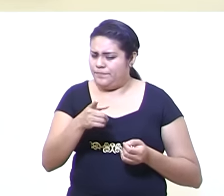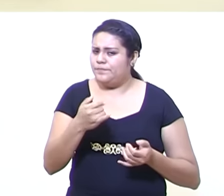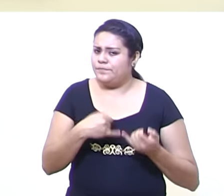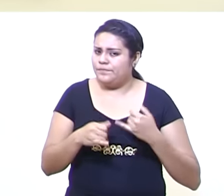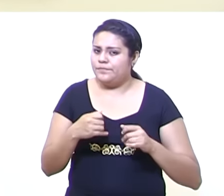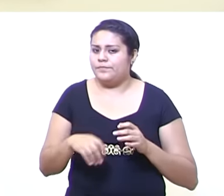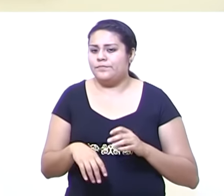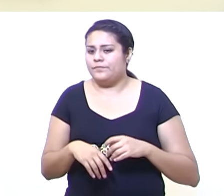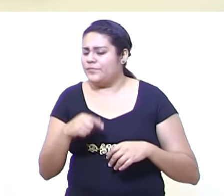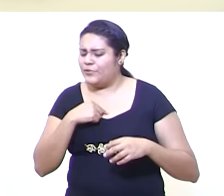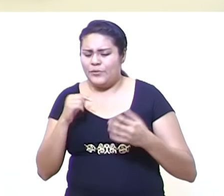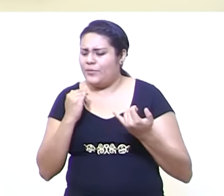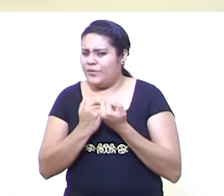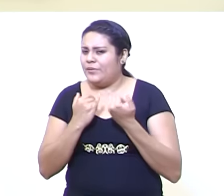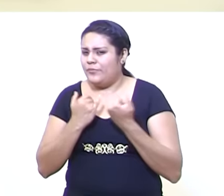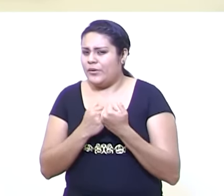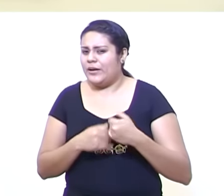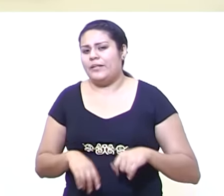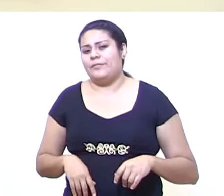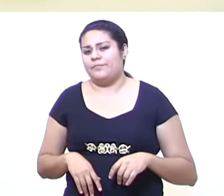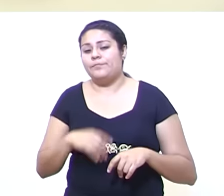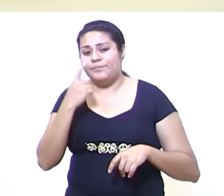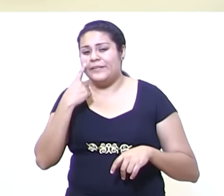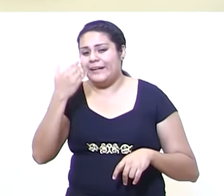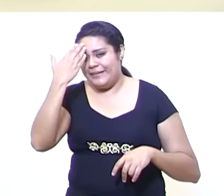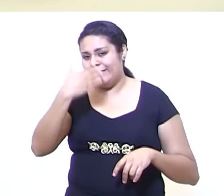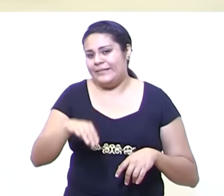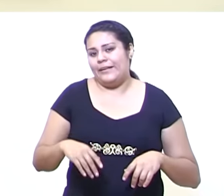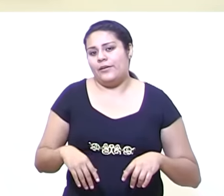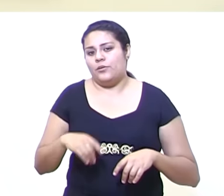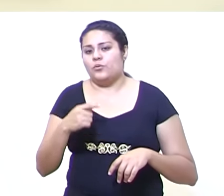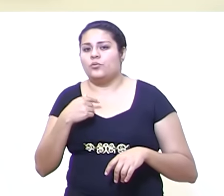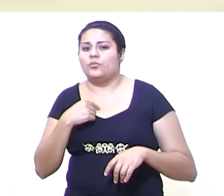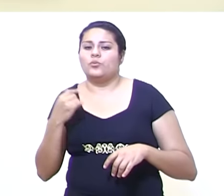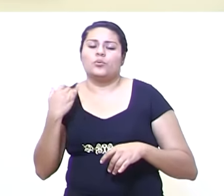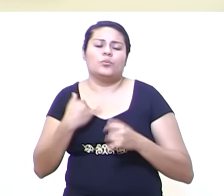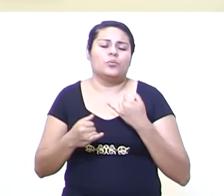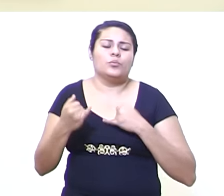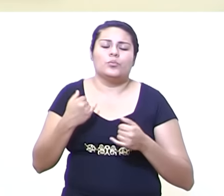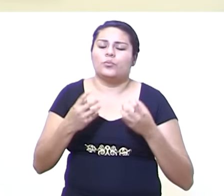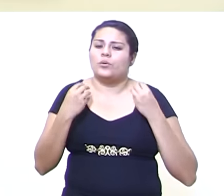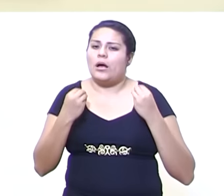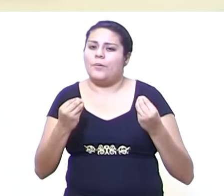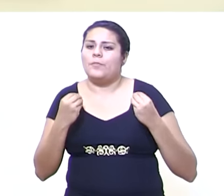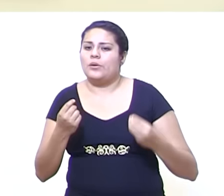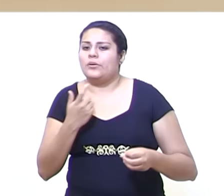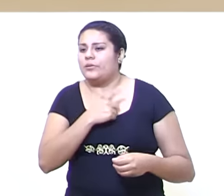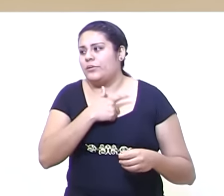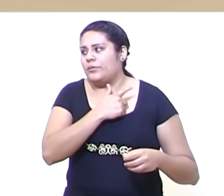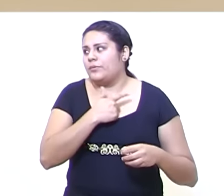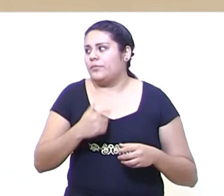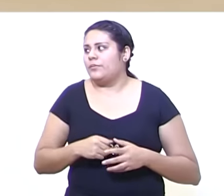Yo también he jugado. Y sabes, me gusta jugar mucho porque siempre me quedo pensando en qué